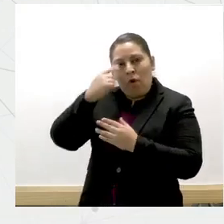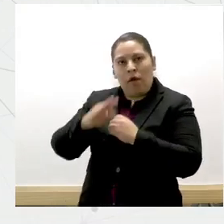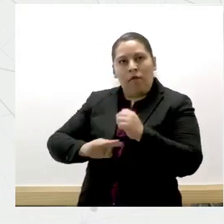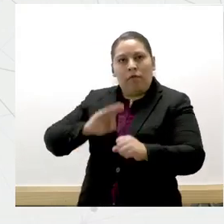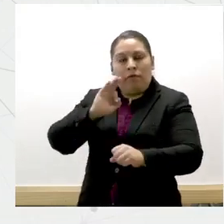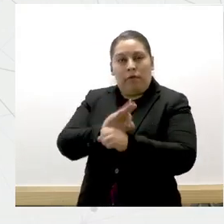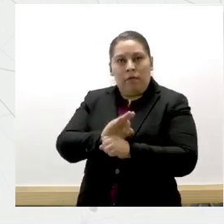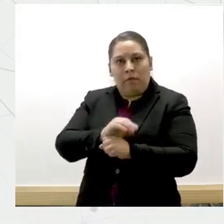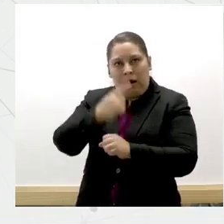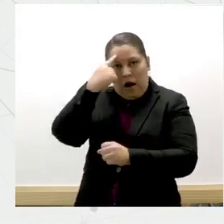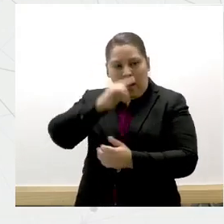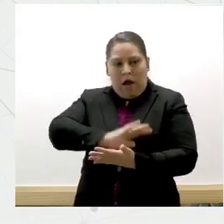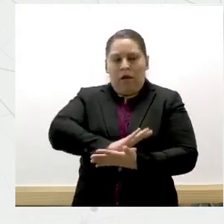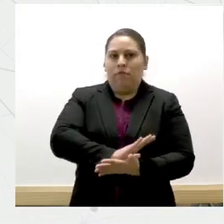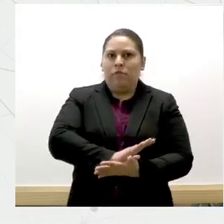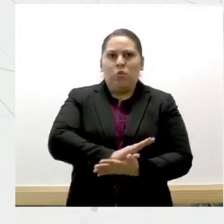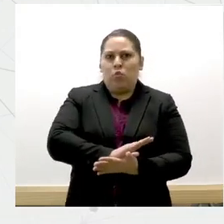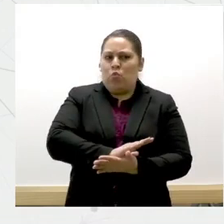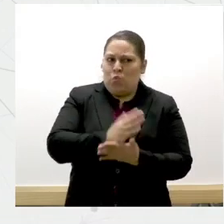posible,